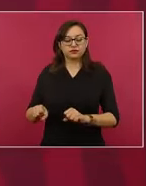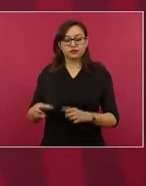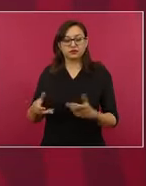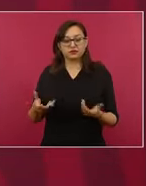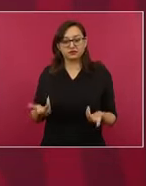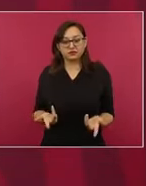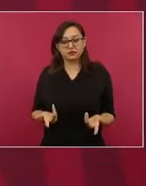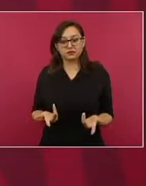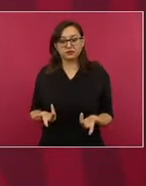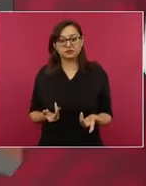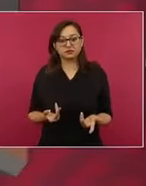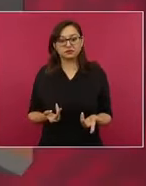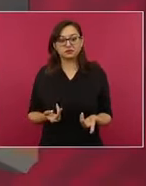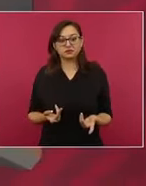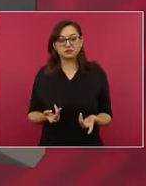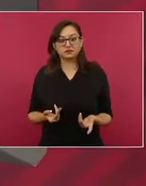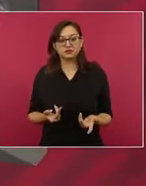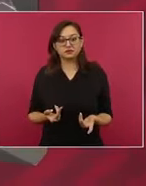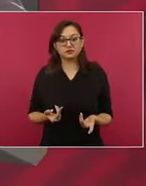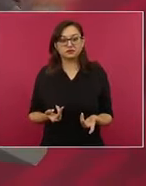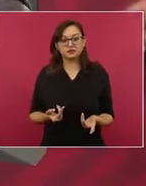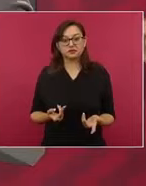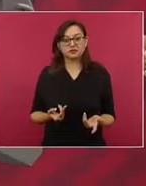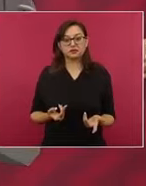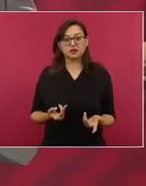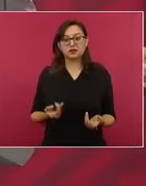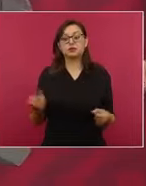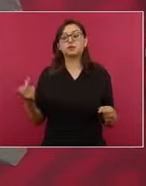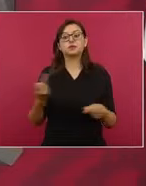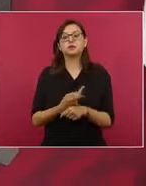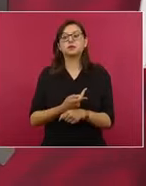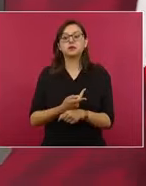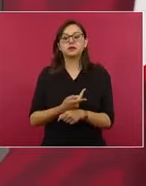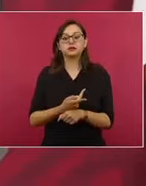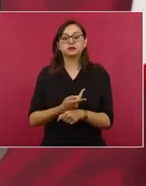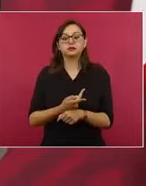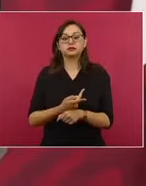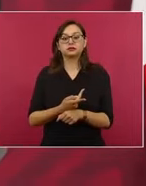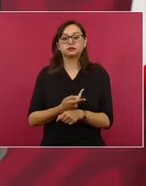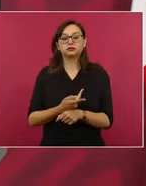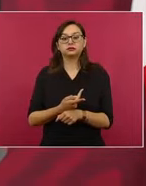era demócrata, y esa es la otra cara de la moneda,